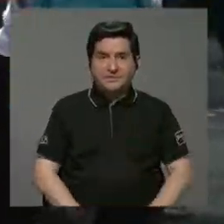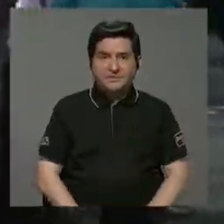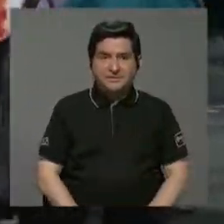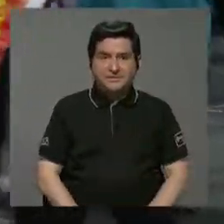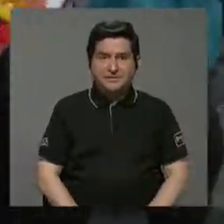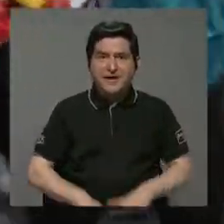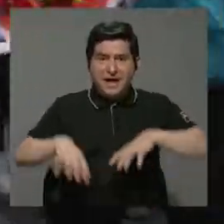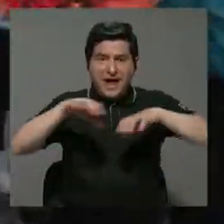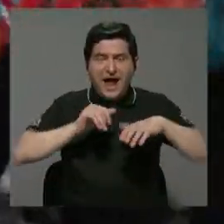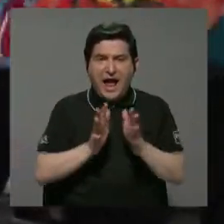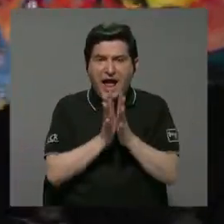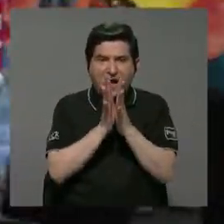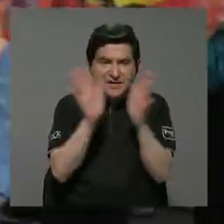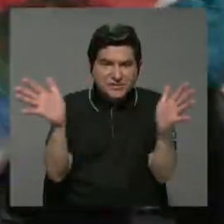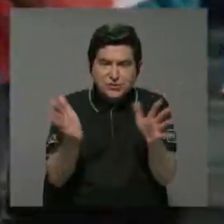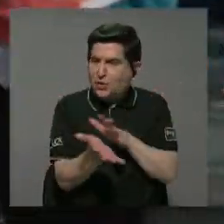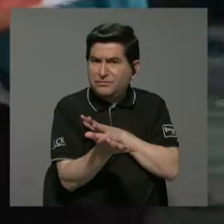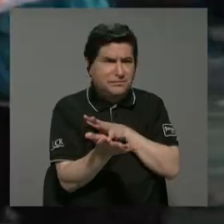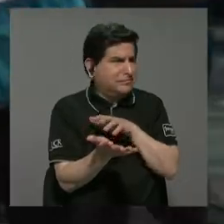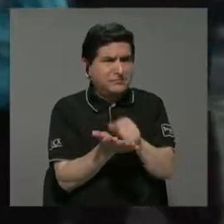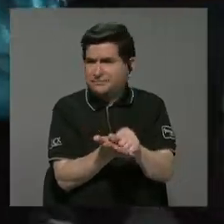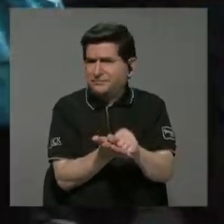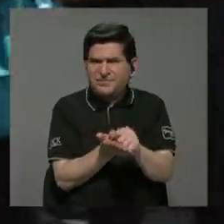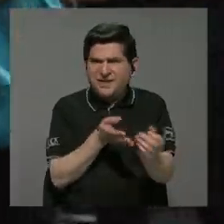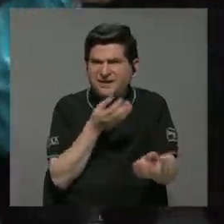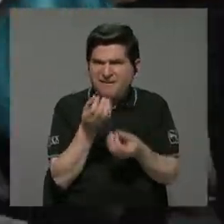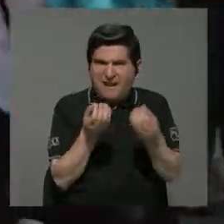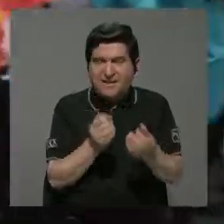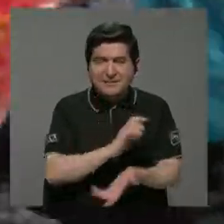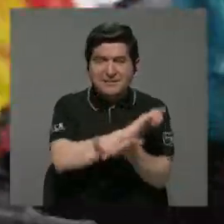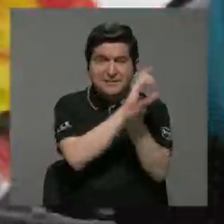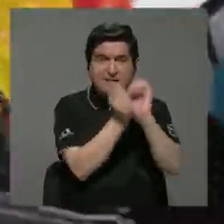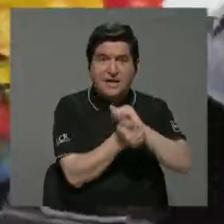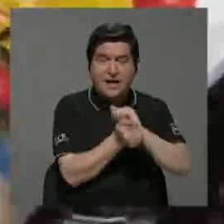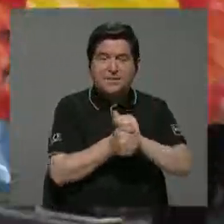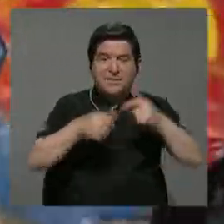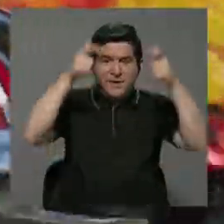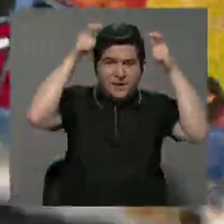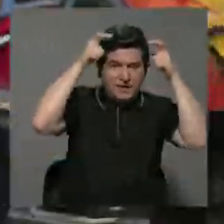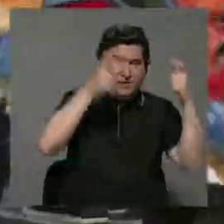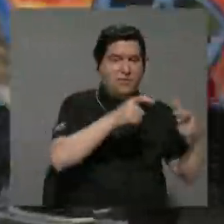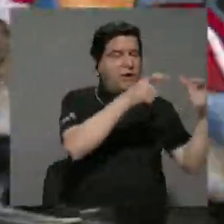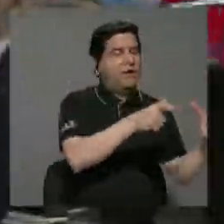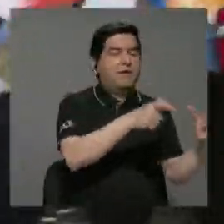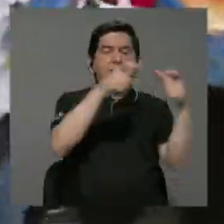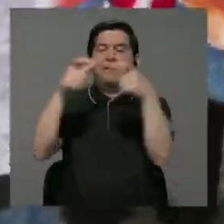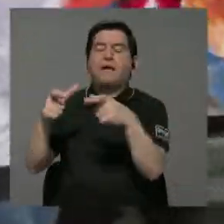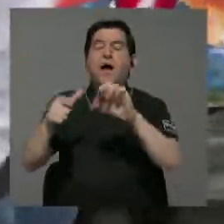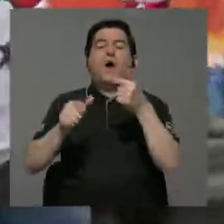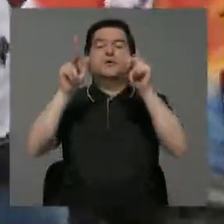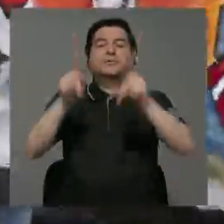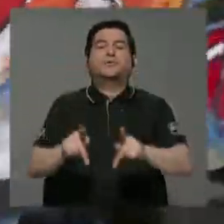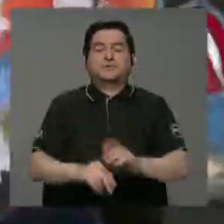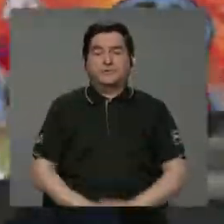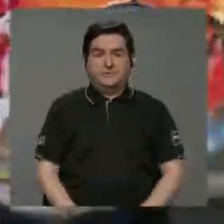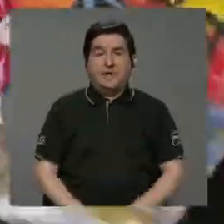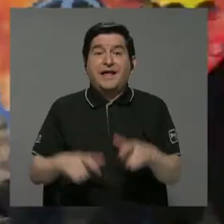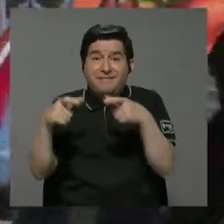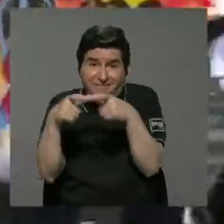la acción pública no lo está destruyendo, lo que está haciendo es cambiar la corona de una cabeza a otra. Y creo que eso